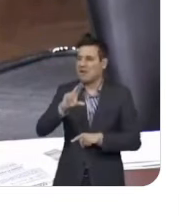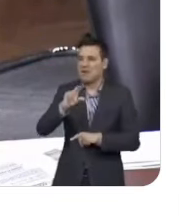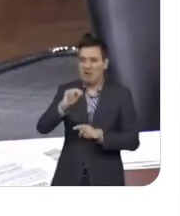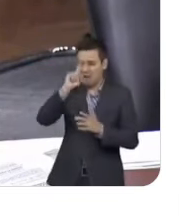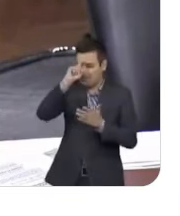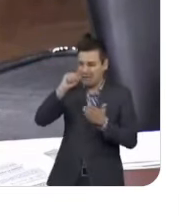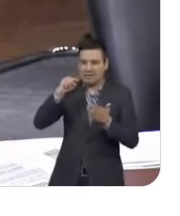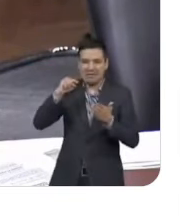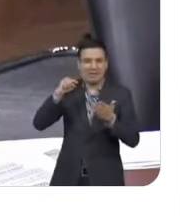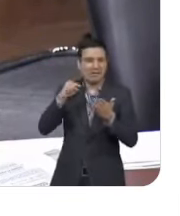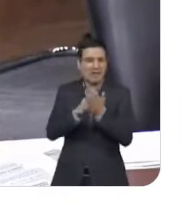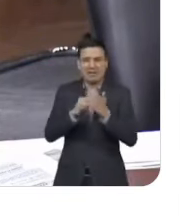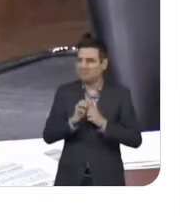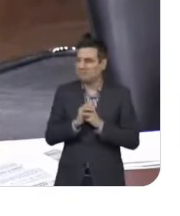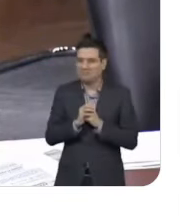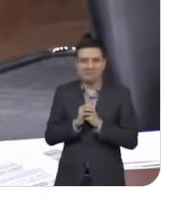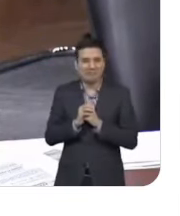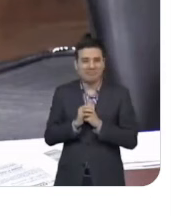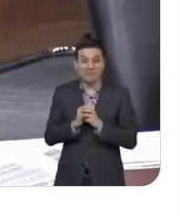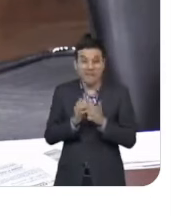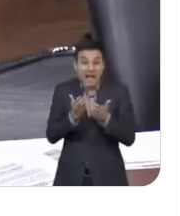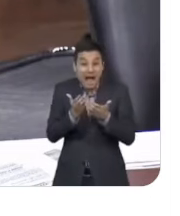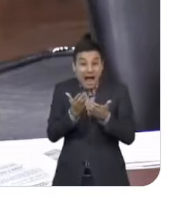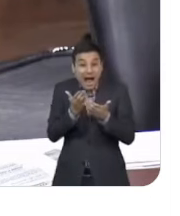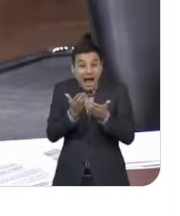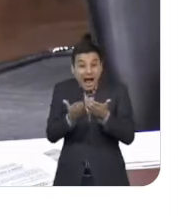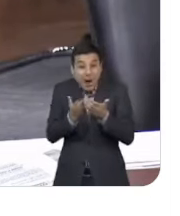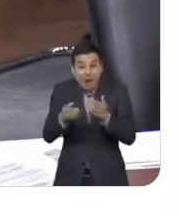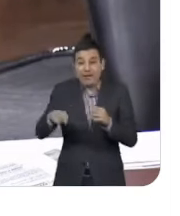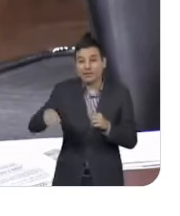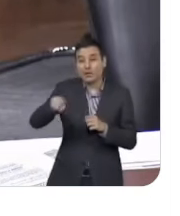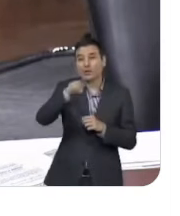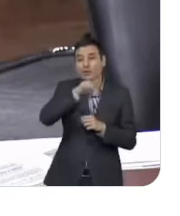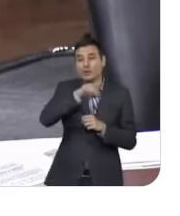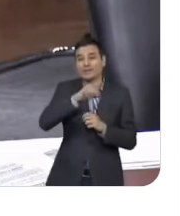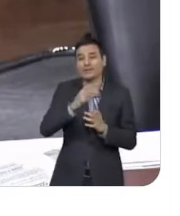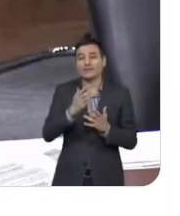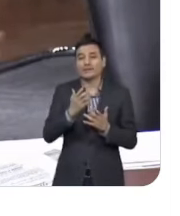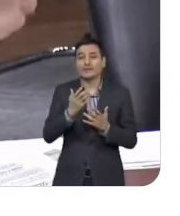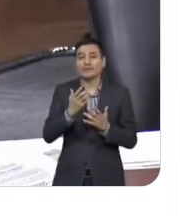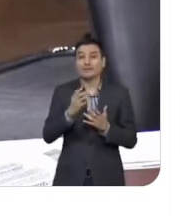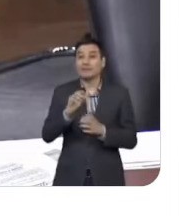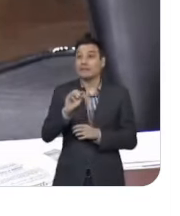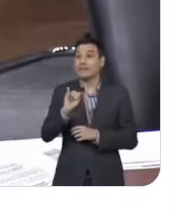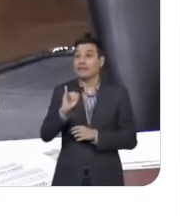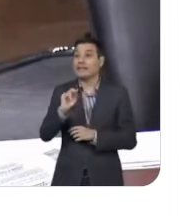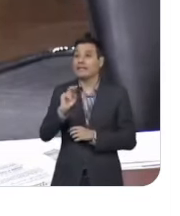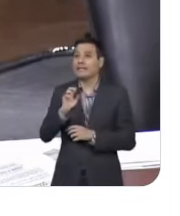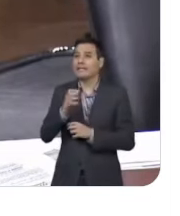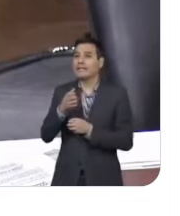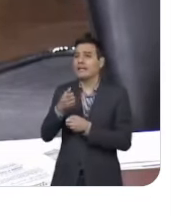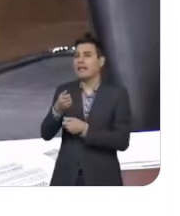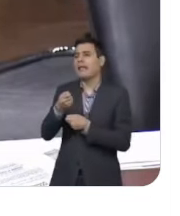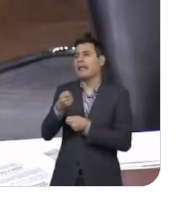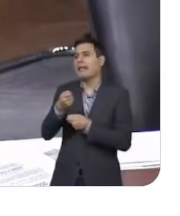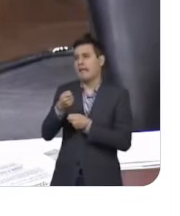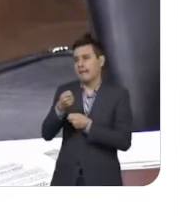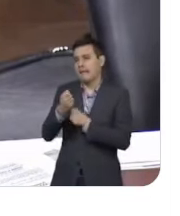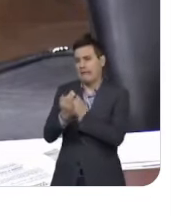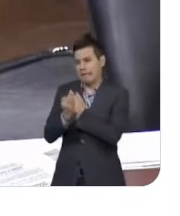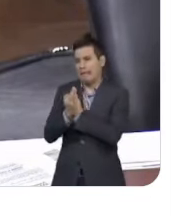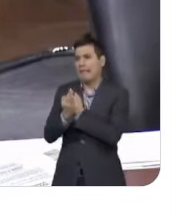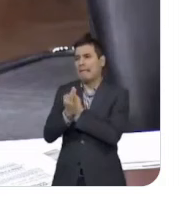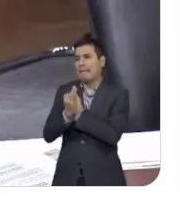esta video información Espero que el video les haya gustado y los invitamos a suscribirse al Canal a nuestros canales politiquero